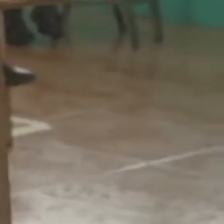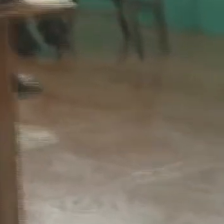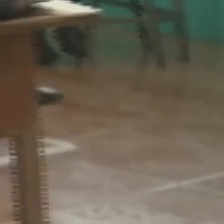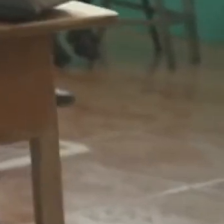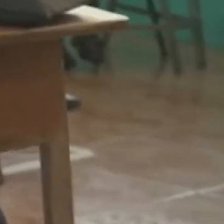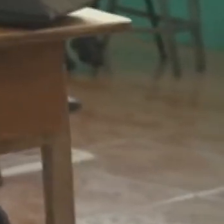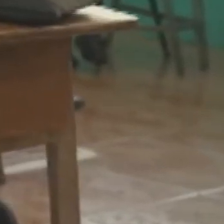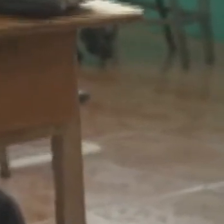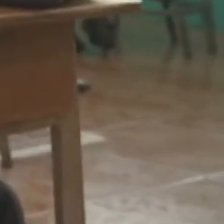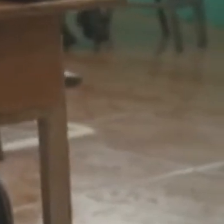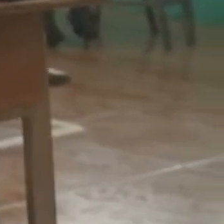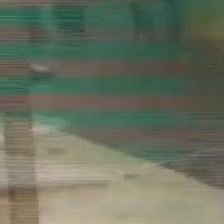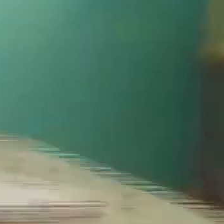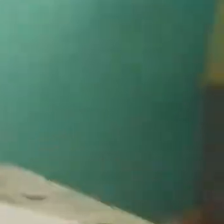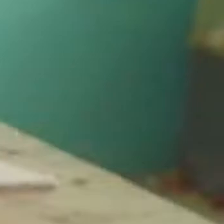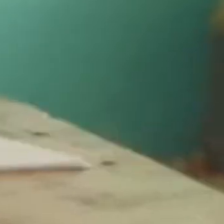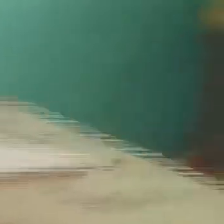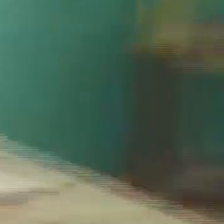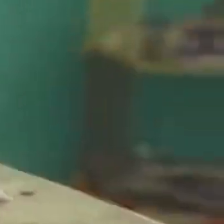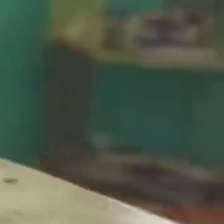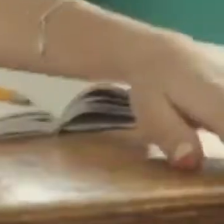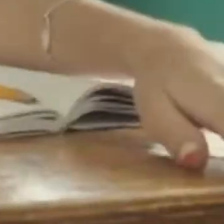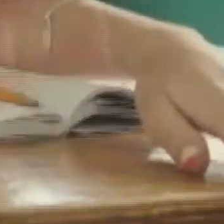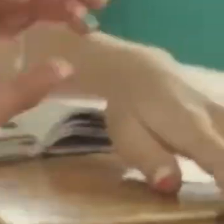Decirle mamá a la maestra sin querer.